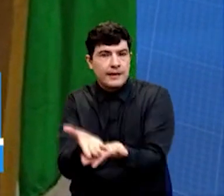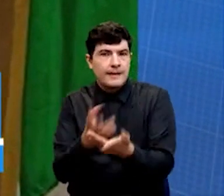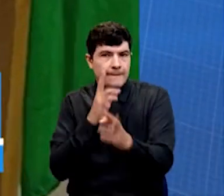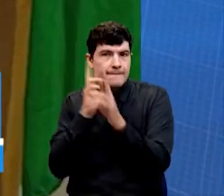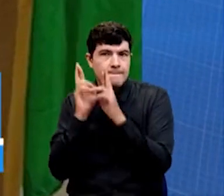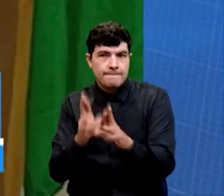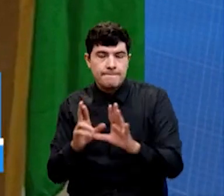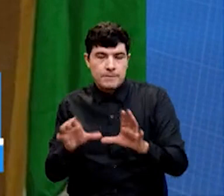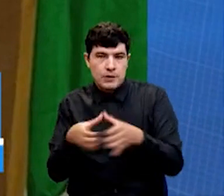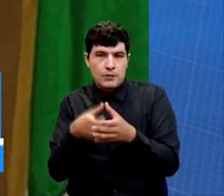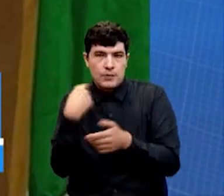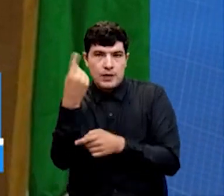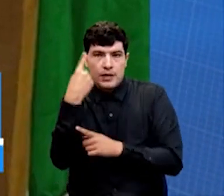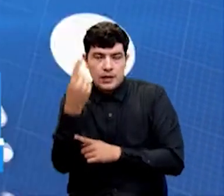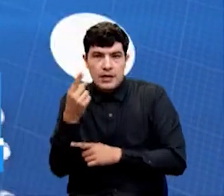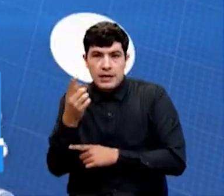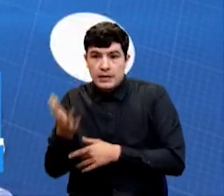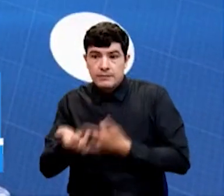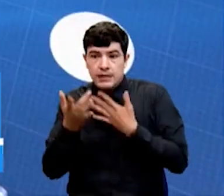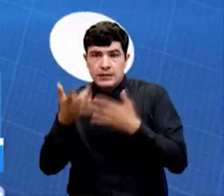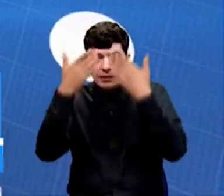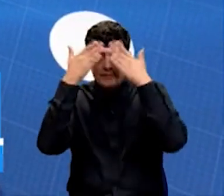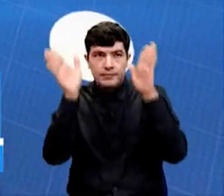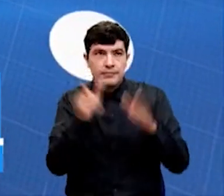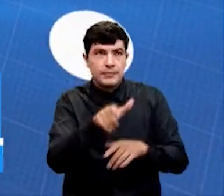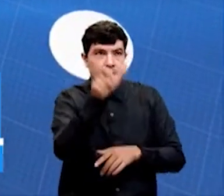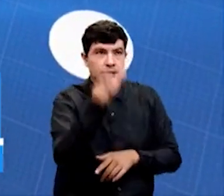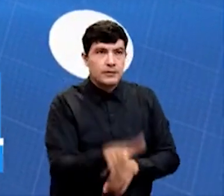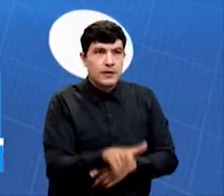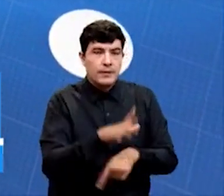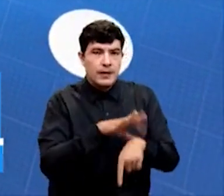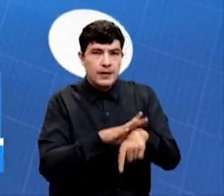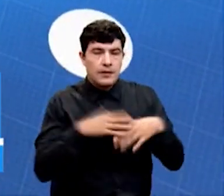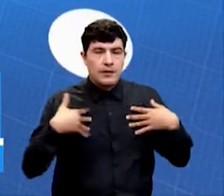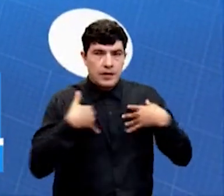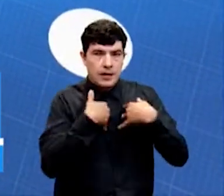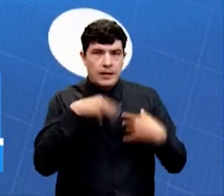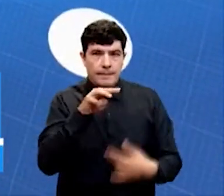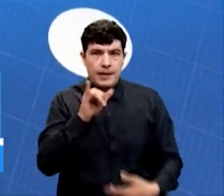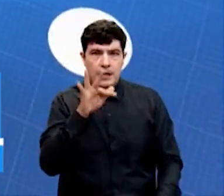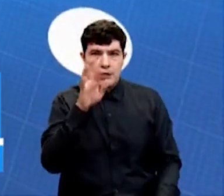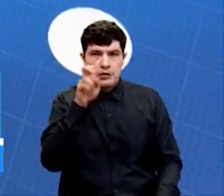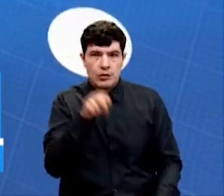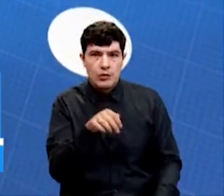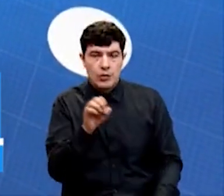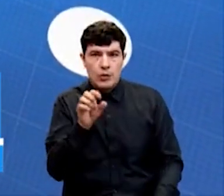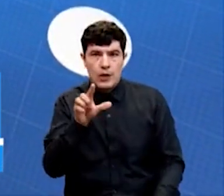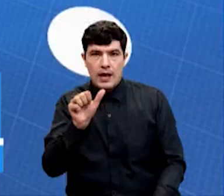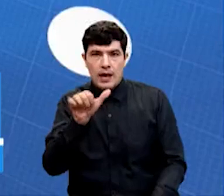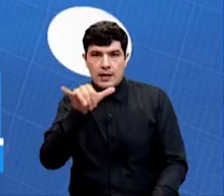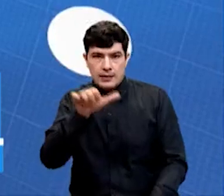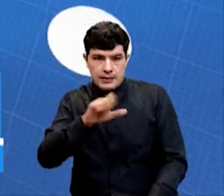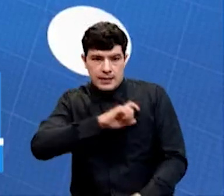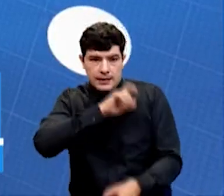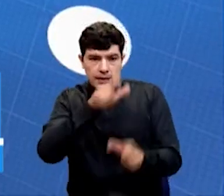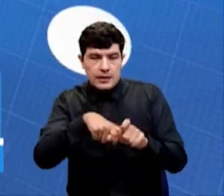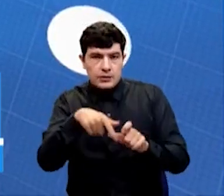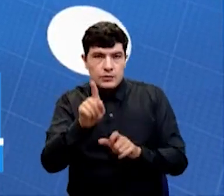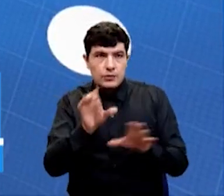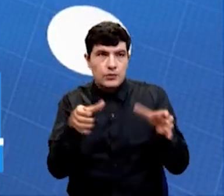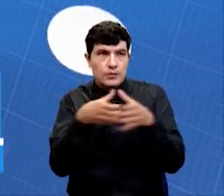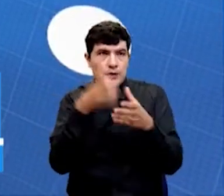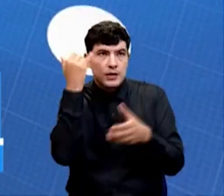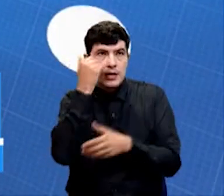partido Esperanza Democrática. El médico veterinario Milton Olaya se inscribió con el aval del Partido Conservador.